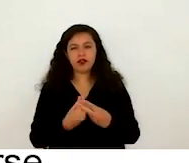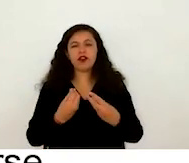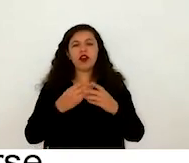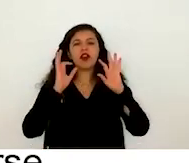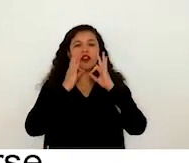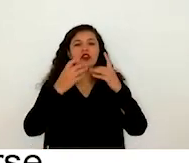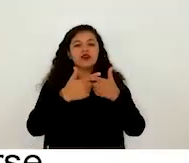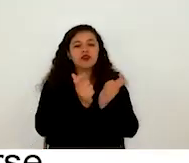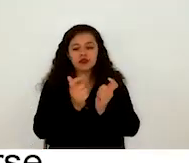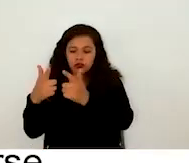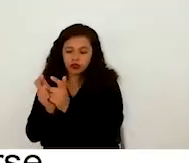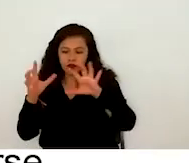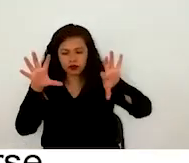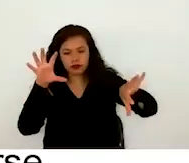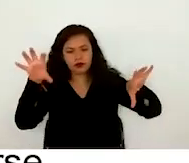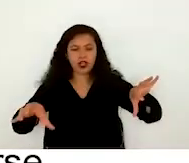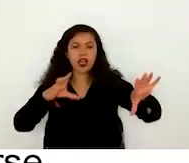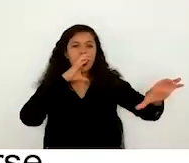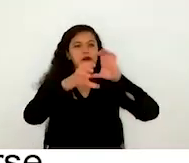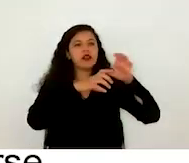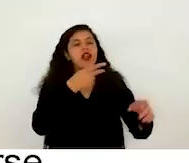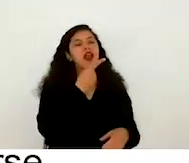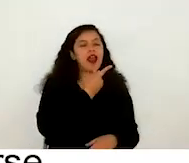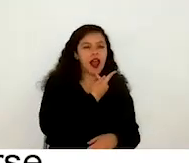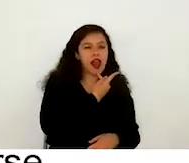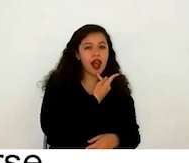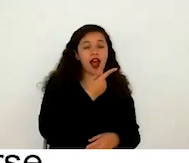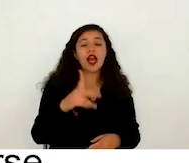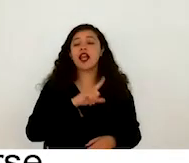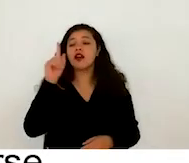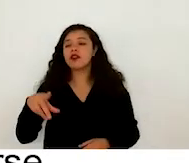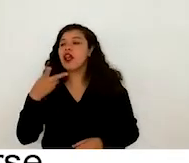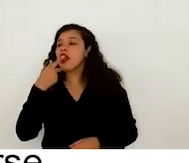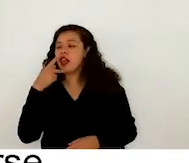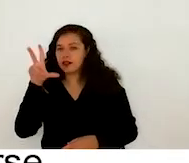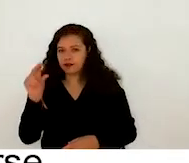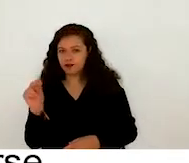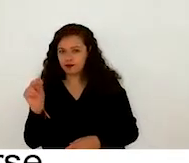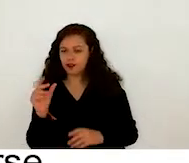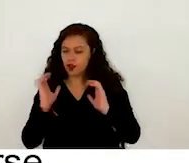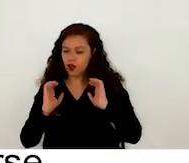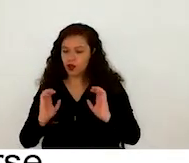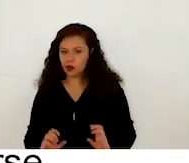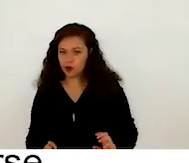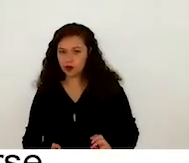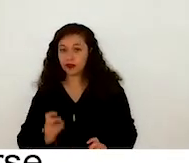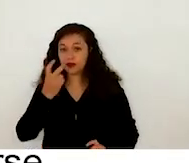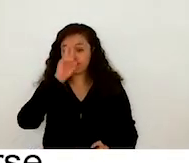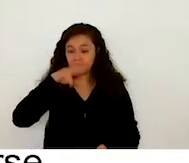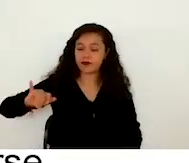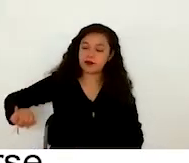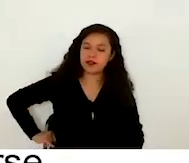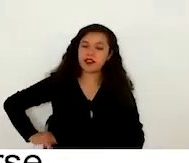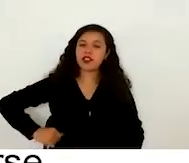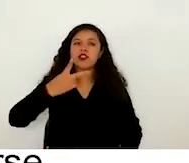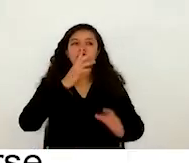la comunicación verbal y la comunicación no verbal es tan interesante algo tipos de